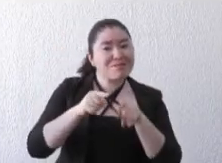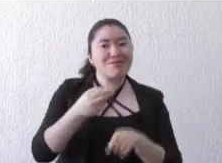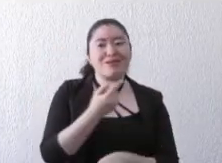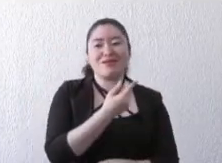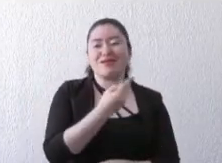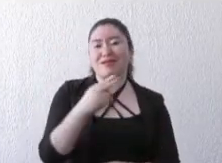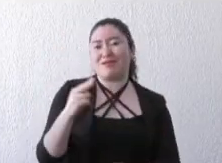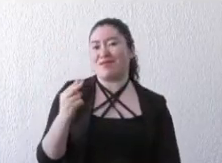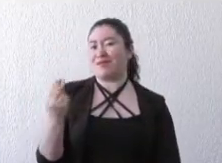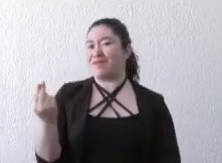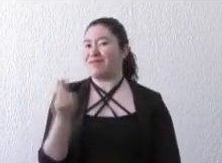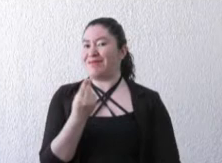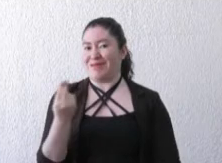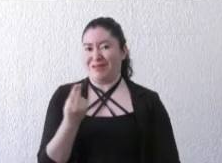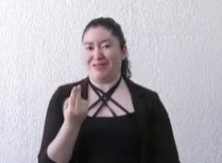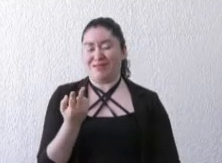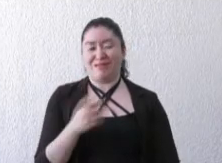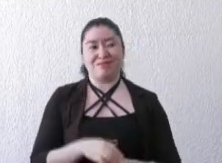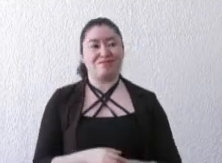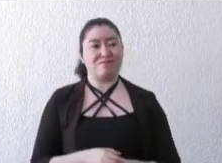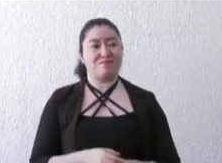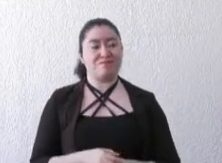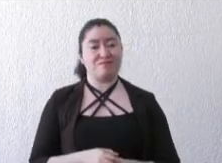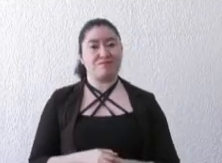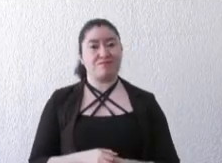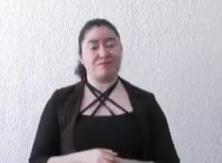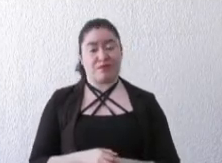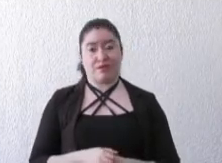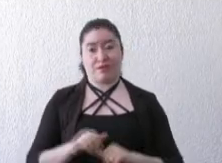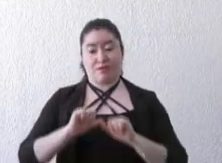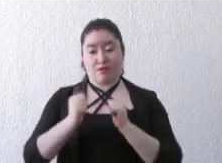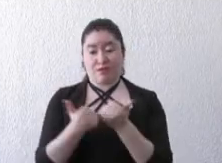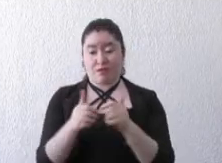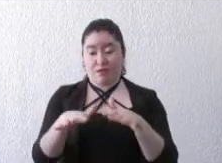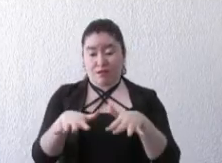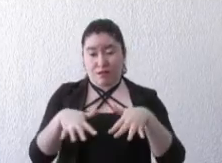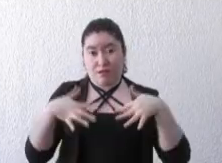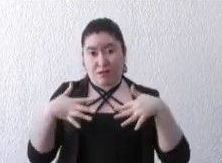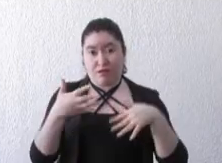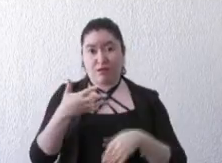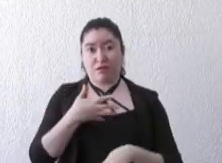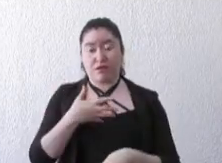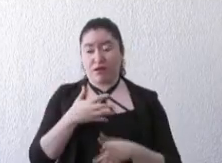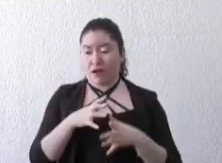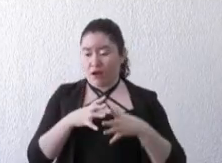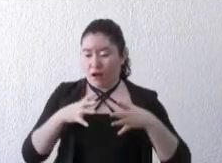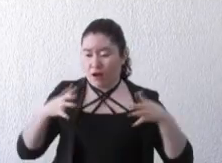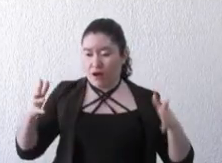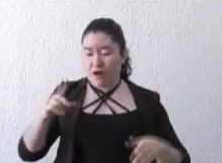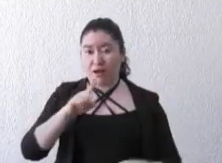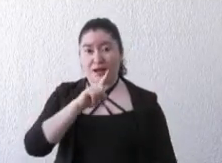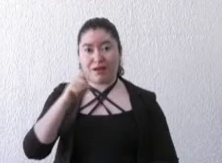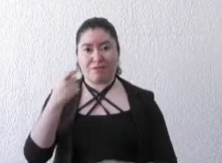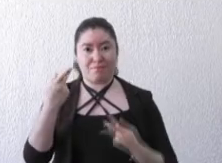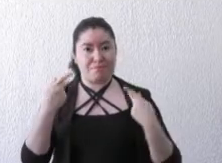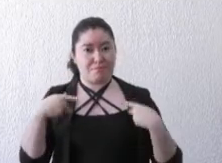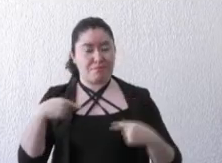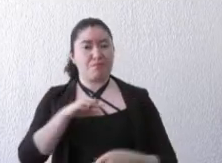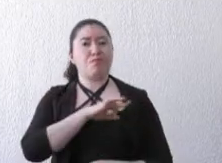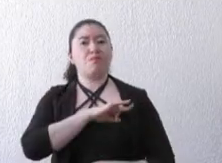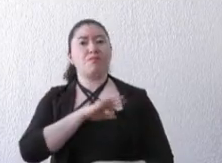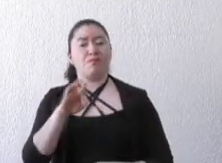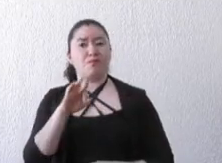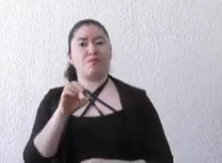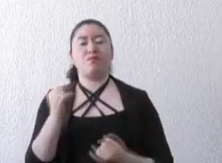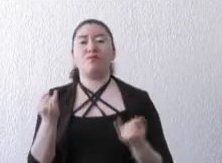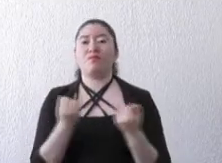experiencia que se presente. En el caso del auditorio, se puede crecer a más de 100 personas. En el caso de la parte